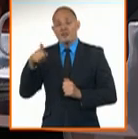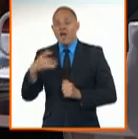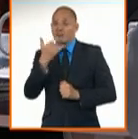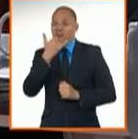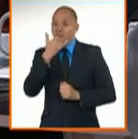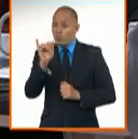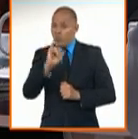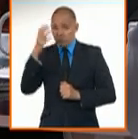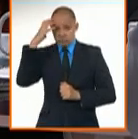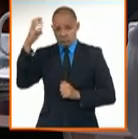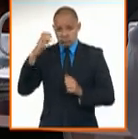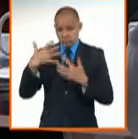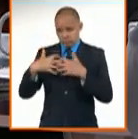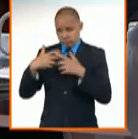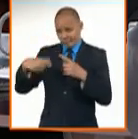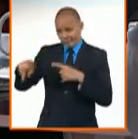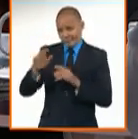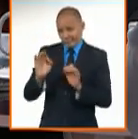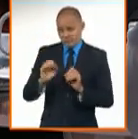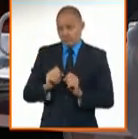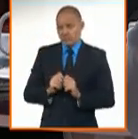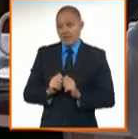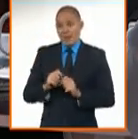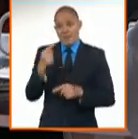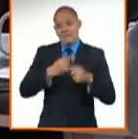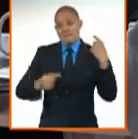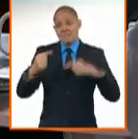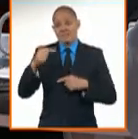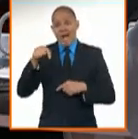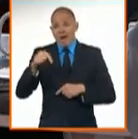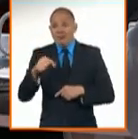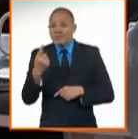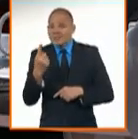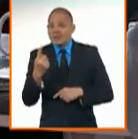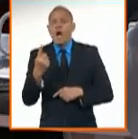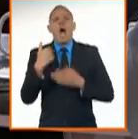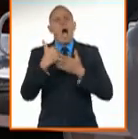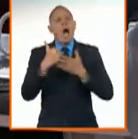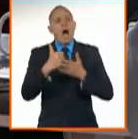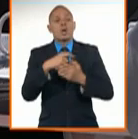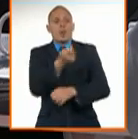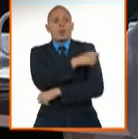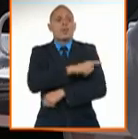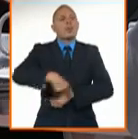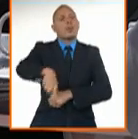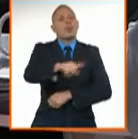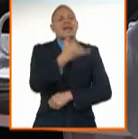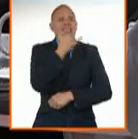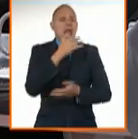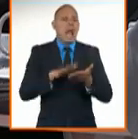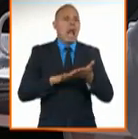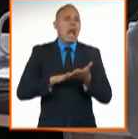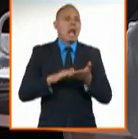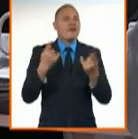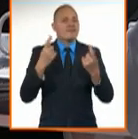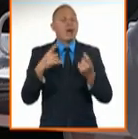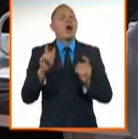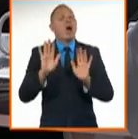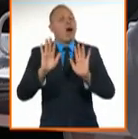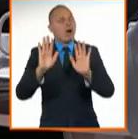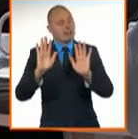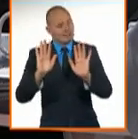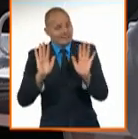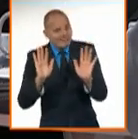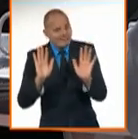duda fuerte para tratar de no afectar a la población también hace falta en medio de circunstancias tan difíciles que la población también ayuda de